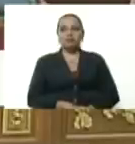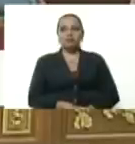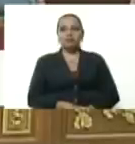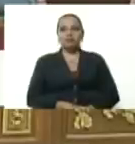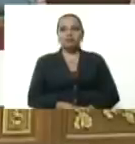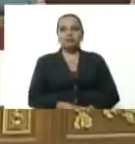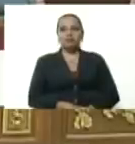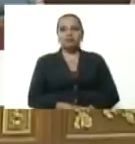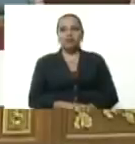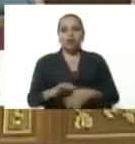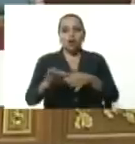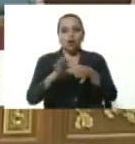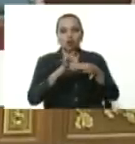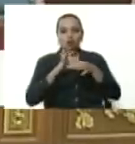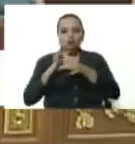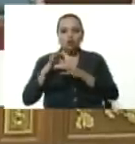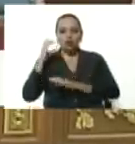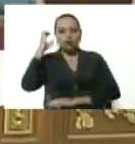La Unión Europea.